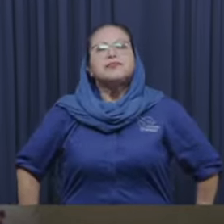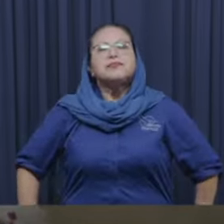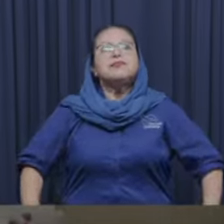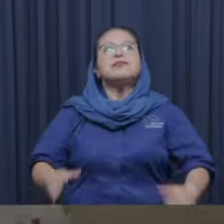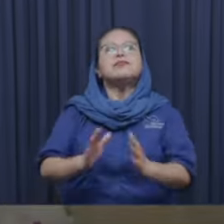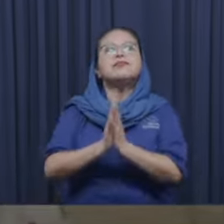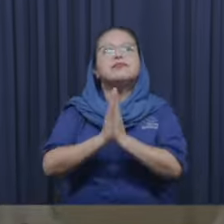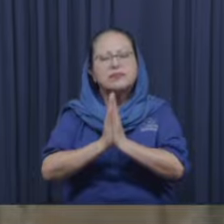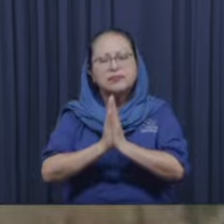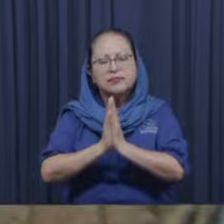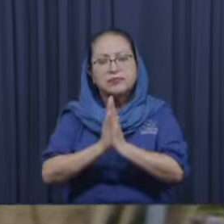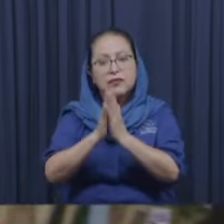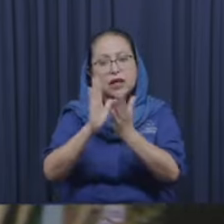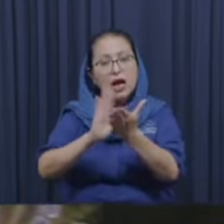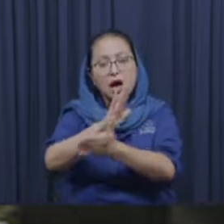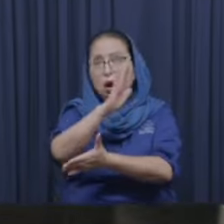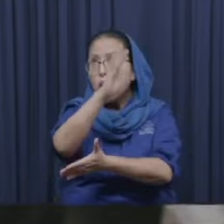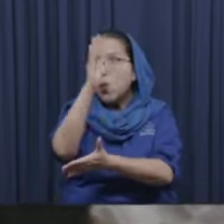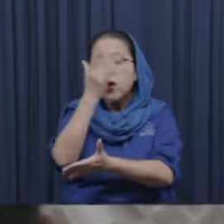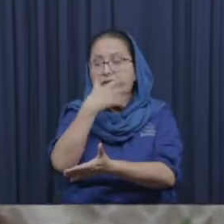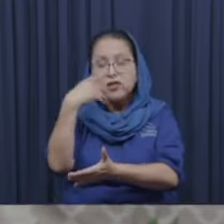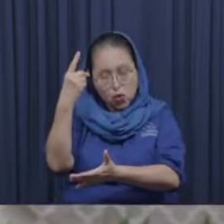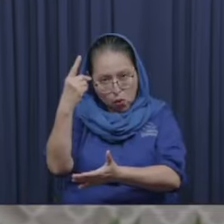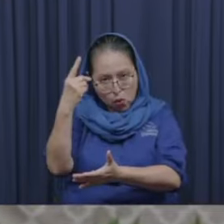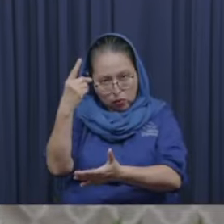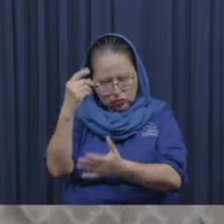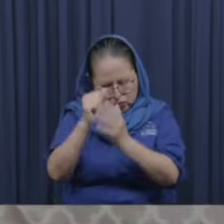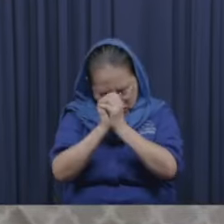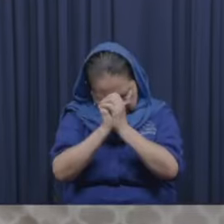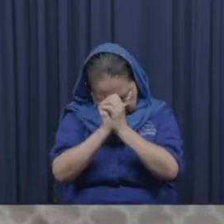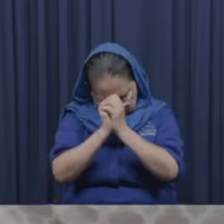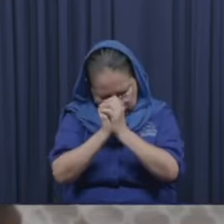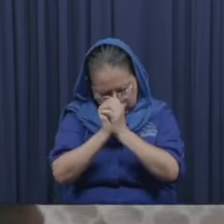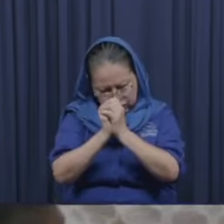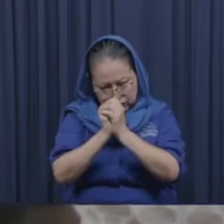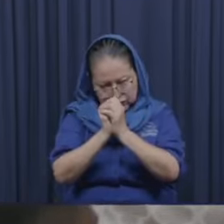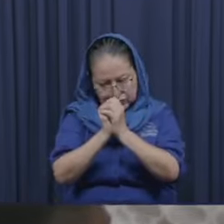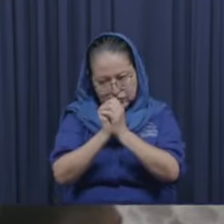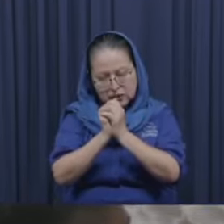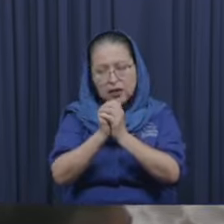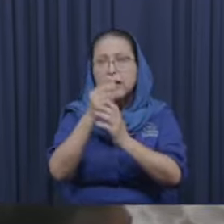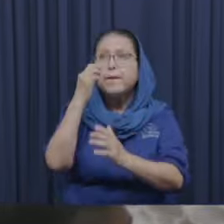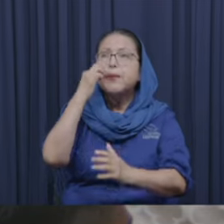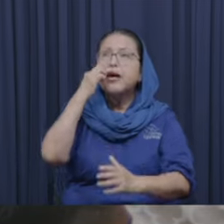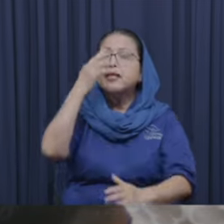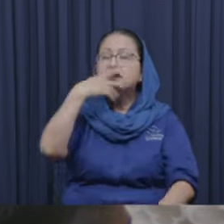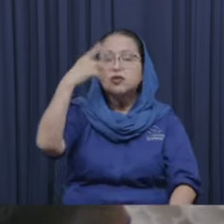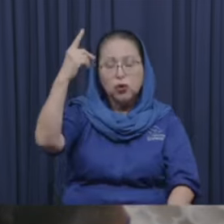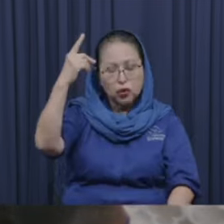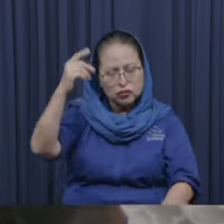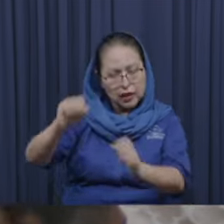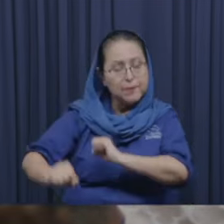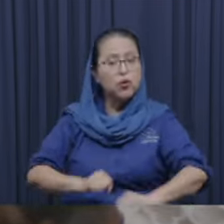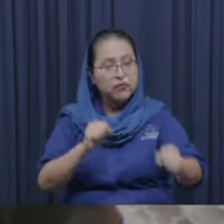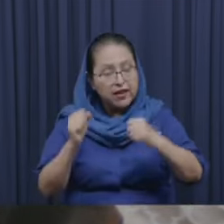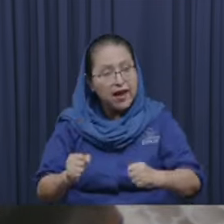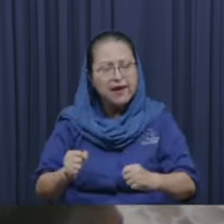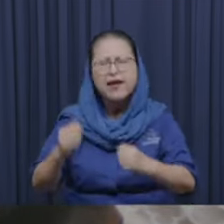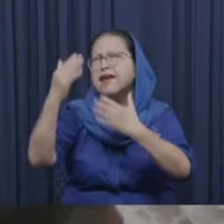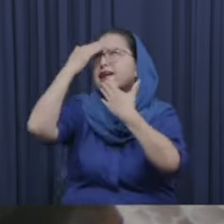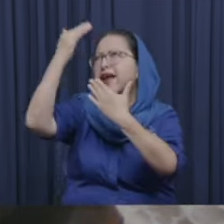oremos Gloria a Dios está sus manos para acá mi Amado hermano padre Dios Todopoderoso te damos gracias en